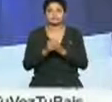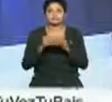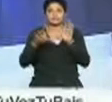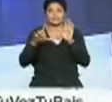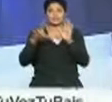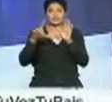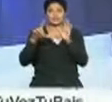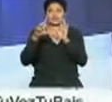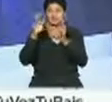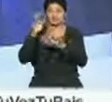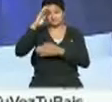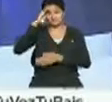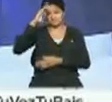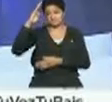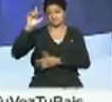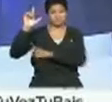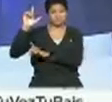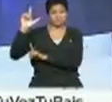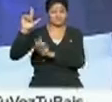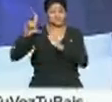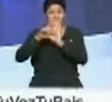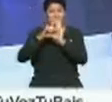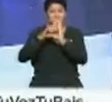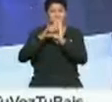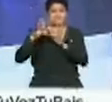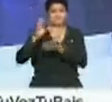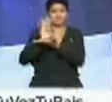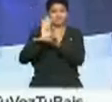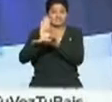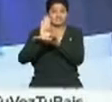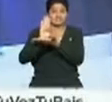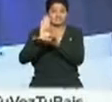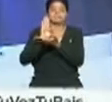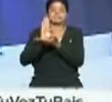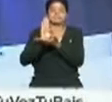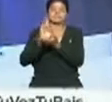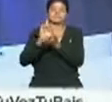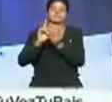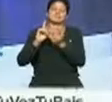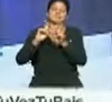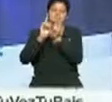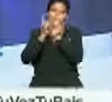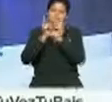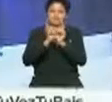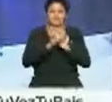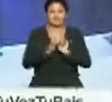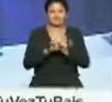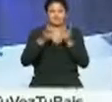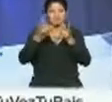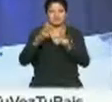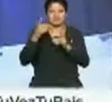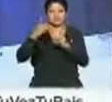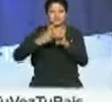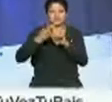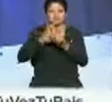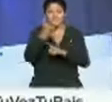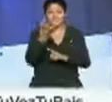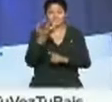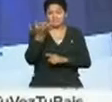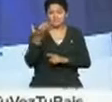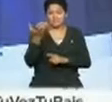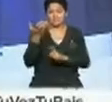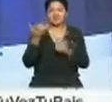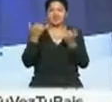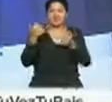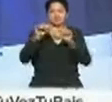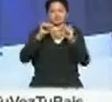Seguridad Social de las Fuerzas Armadas, a la Ley de Seguridad de la Policía Nacional y a la Ley de Pensiones de las Fuerzas Armadas fue aprobada por la Asamblea